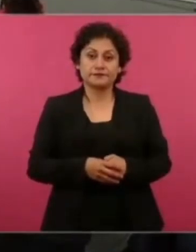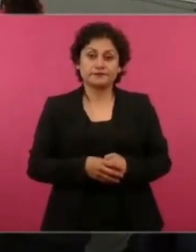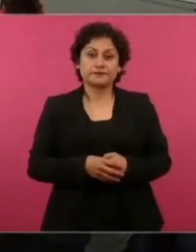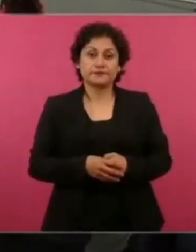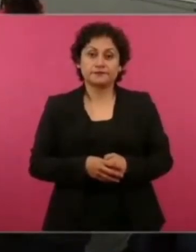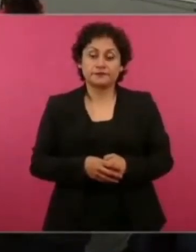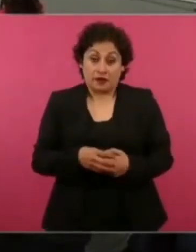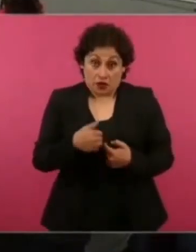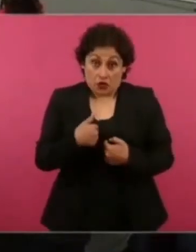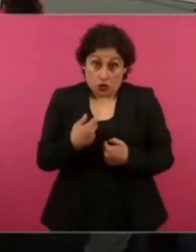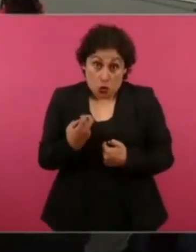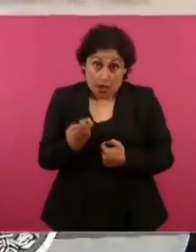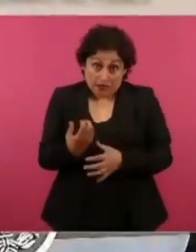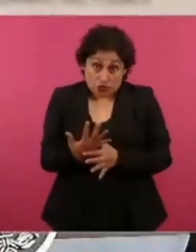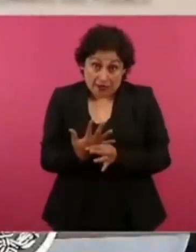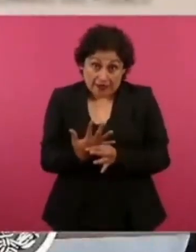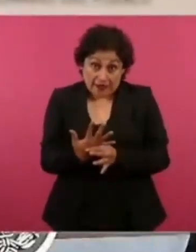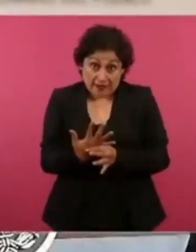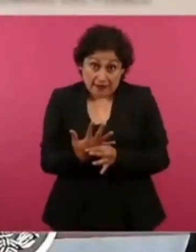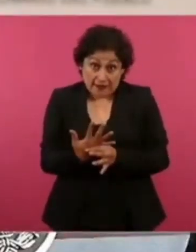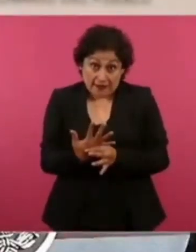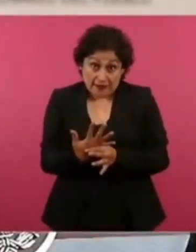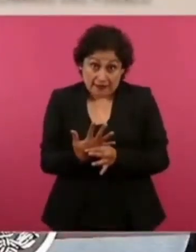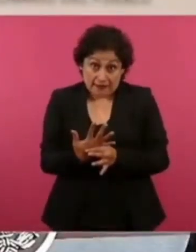Pero esto fue lo que dije, y miren,